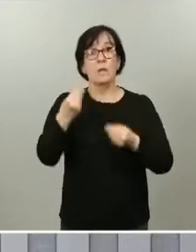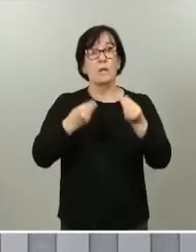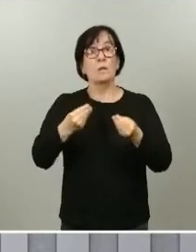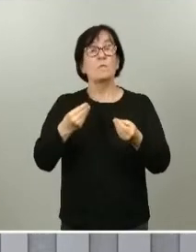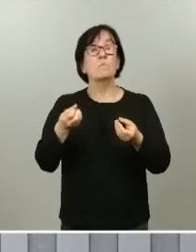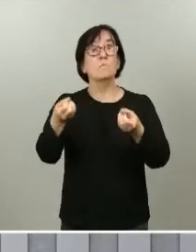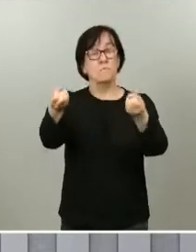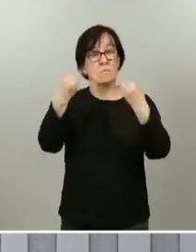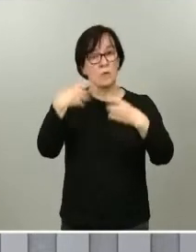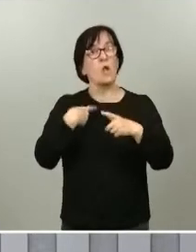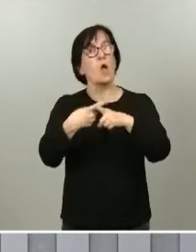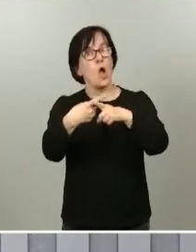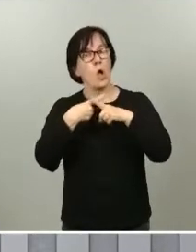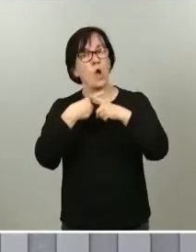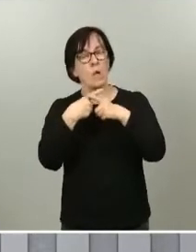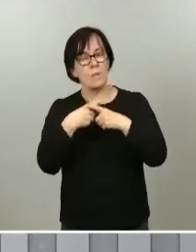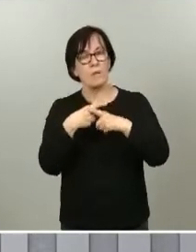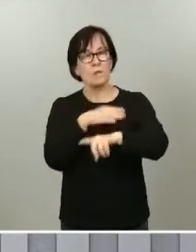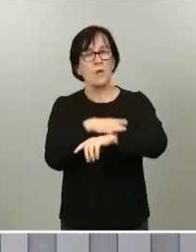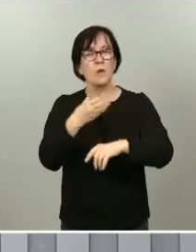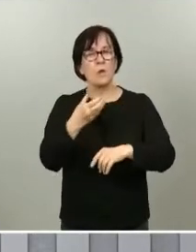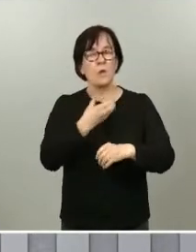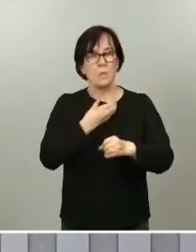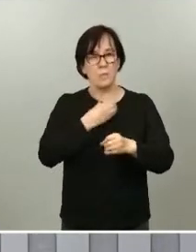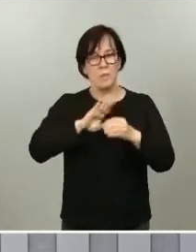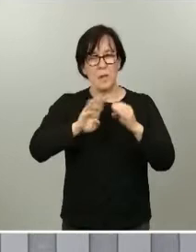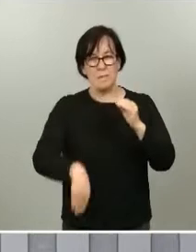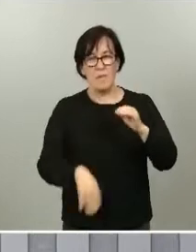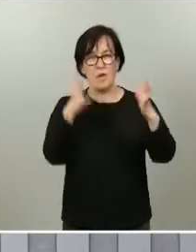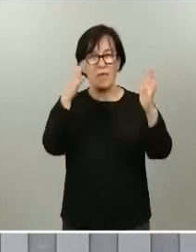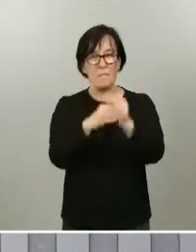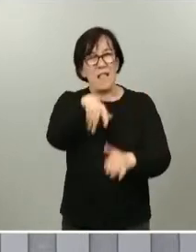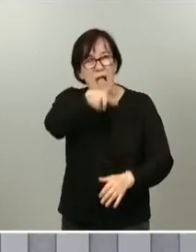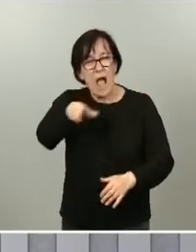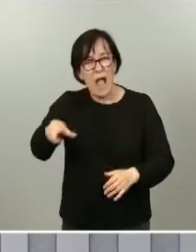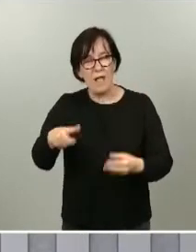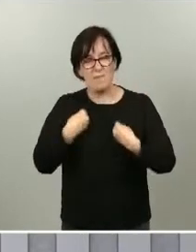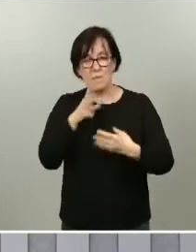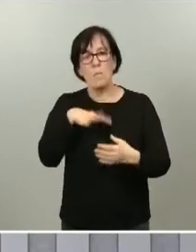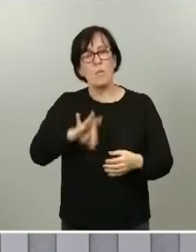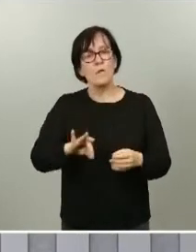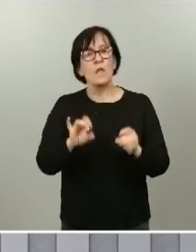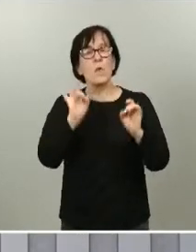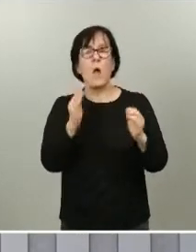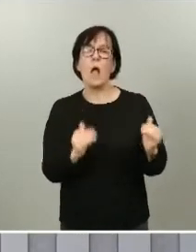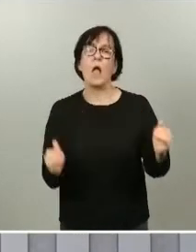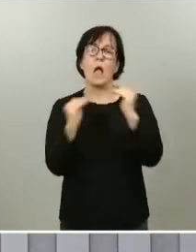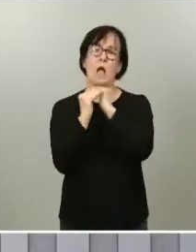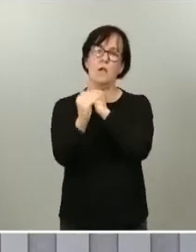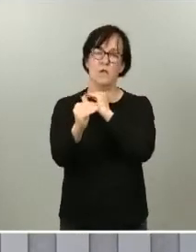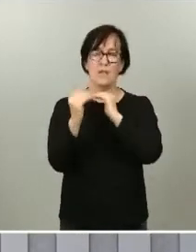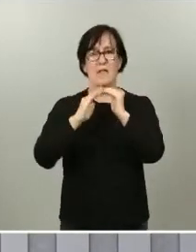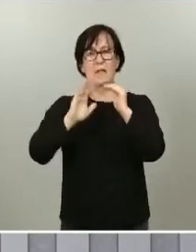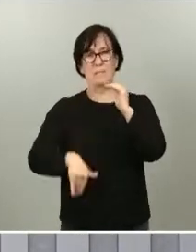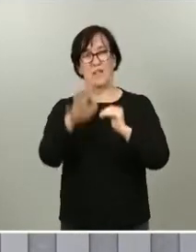gobierno de españa' que los municipios de menos de 10.000 habitantes puedan gozar de las mismas condiciones que los de menos de 5000 habitantes